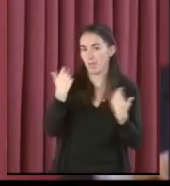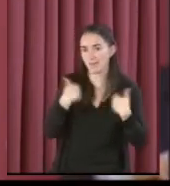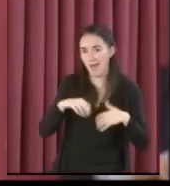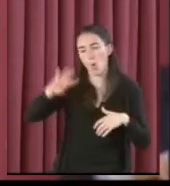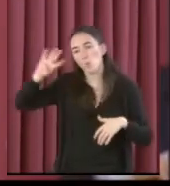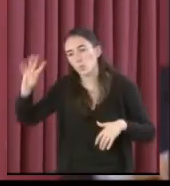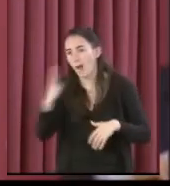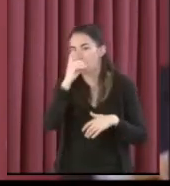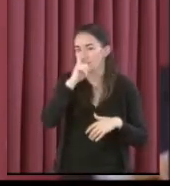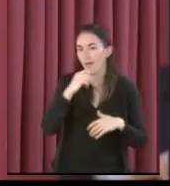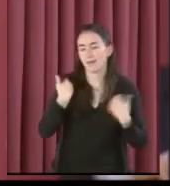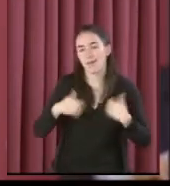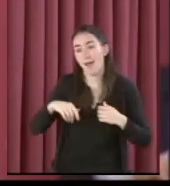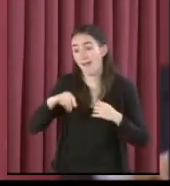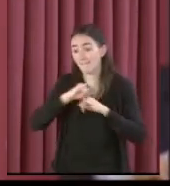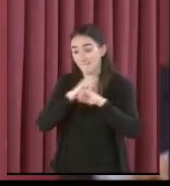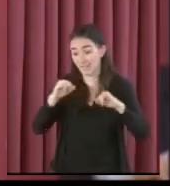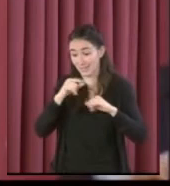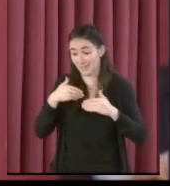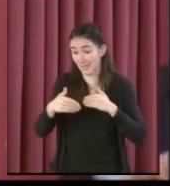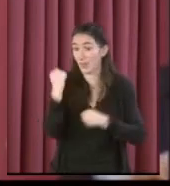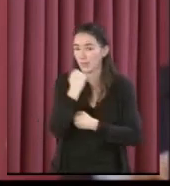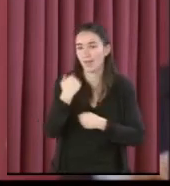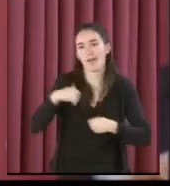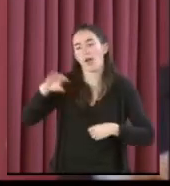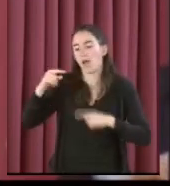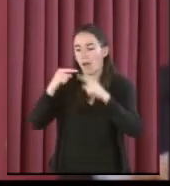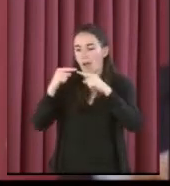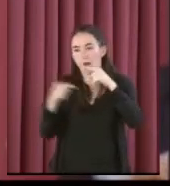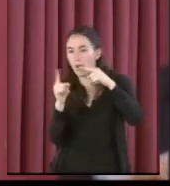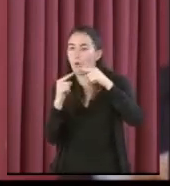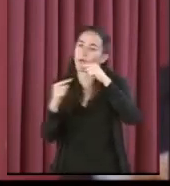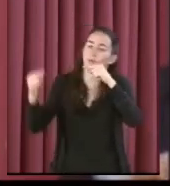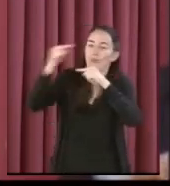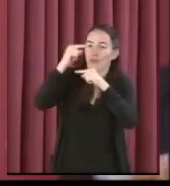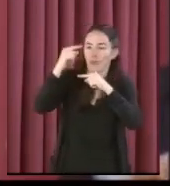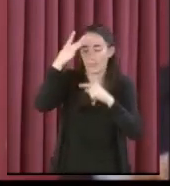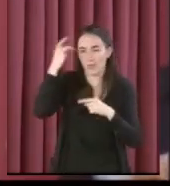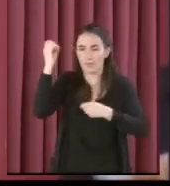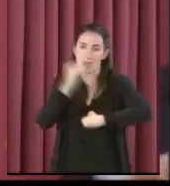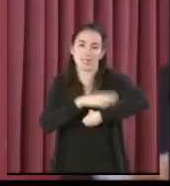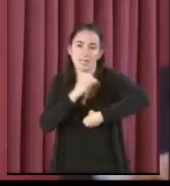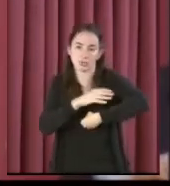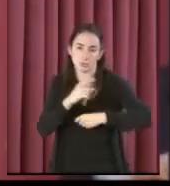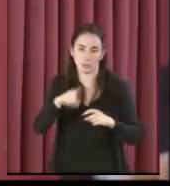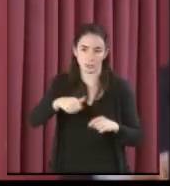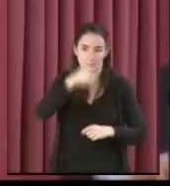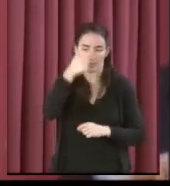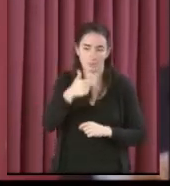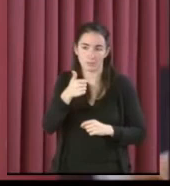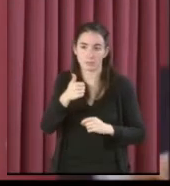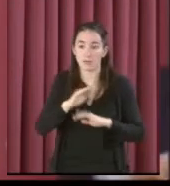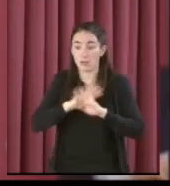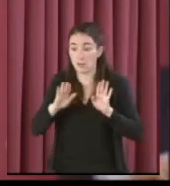hemos conseguido cerrar con superávit. Estos datos, junto a la consolidación progresiva de la recuperación económica, nos han